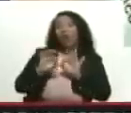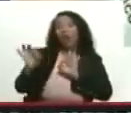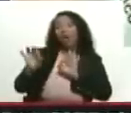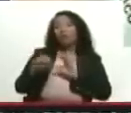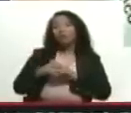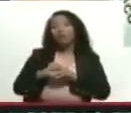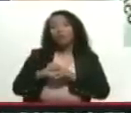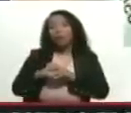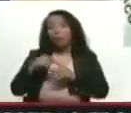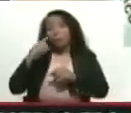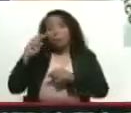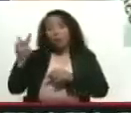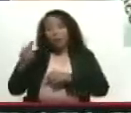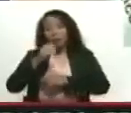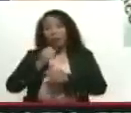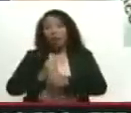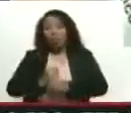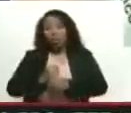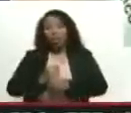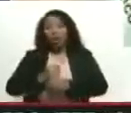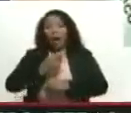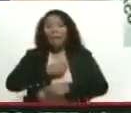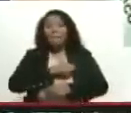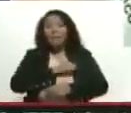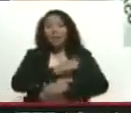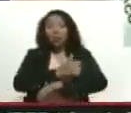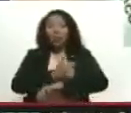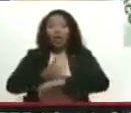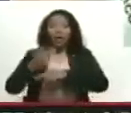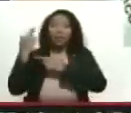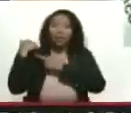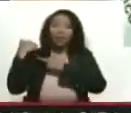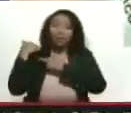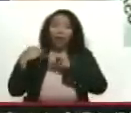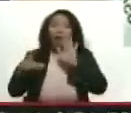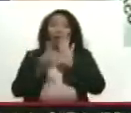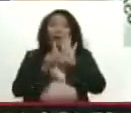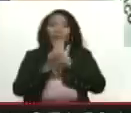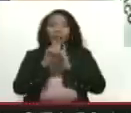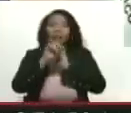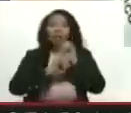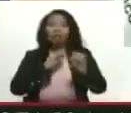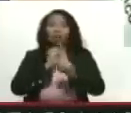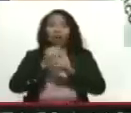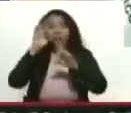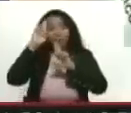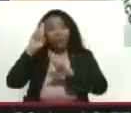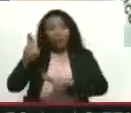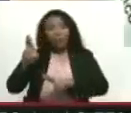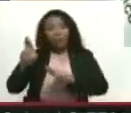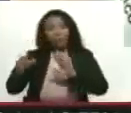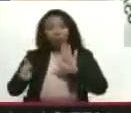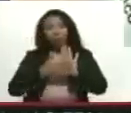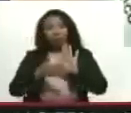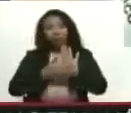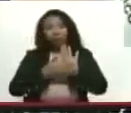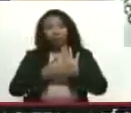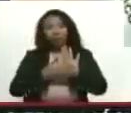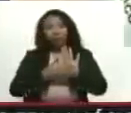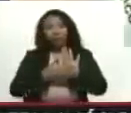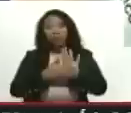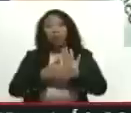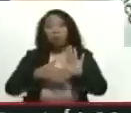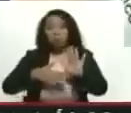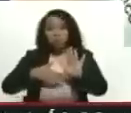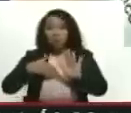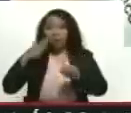España, que las leyes internacionales se respeten y pueda ser procesado